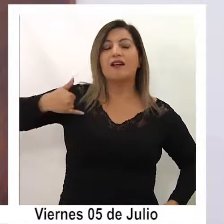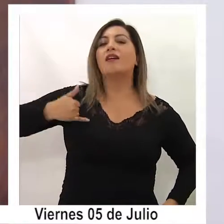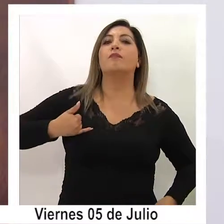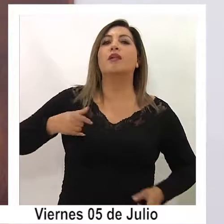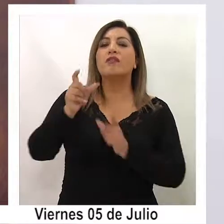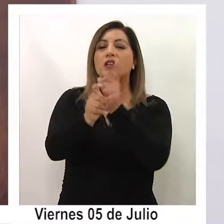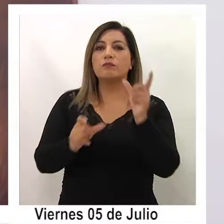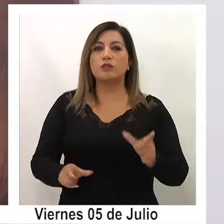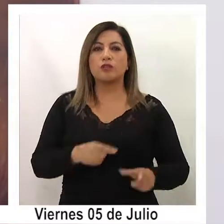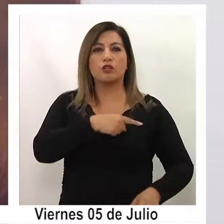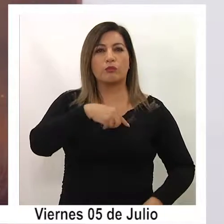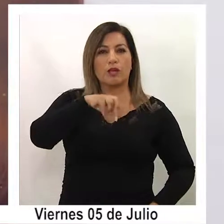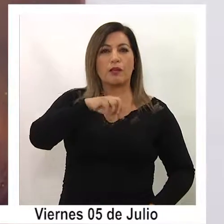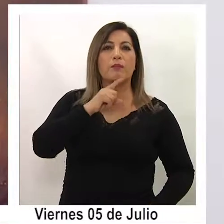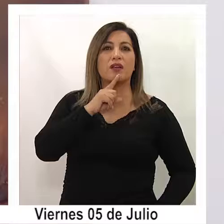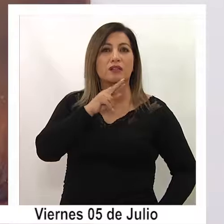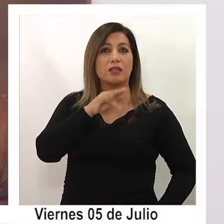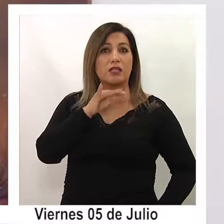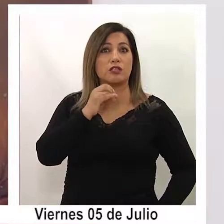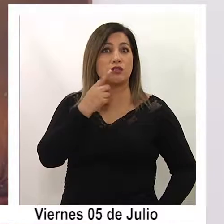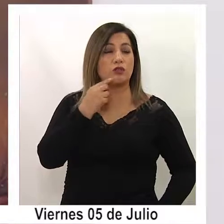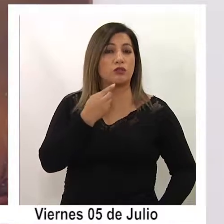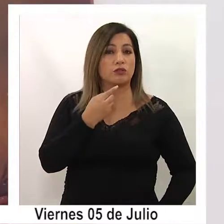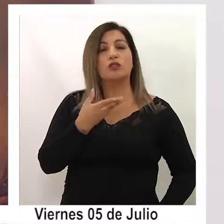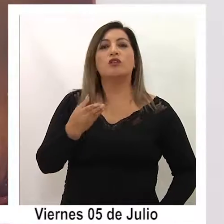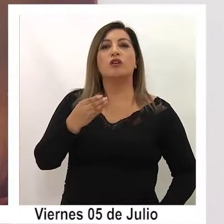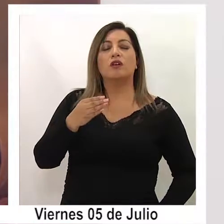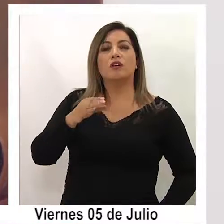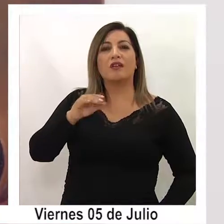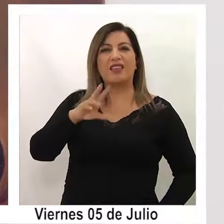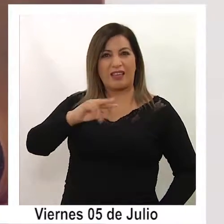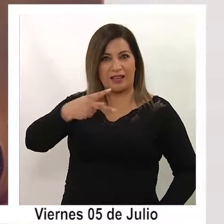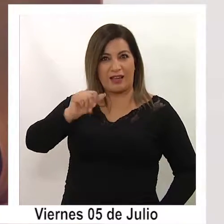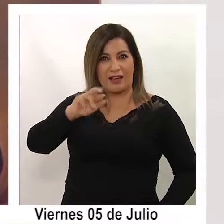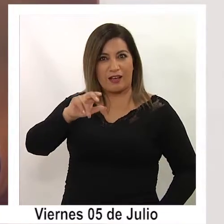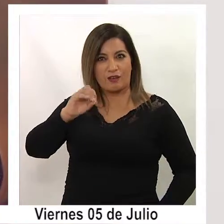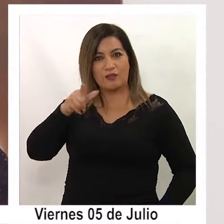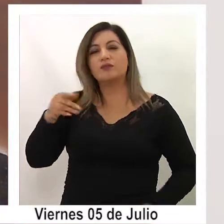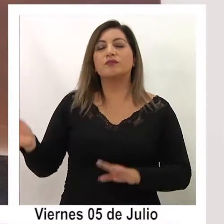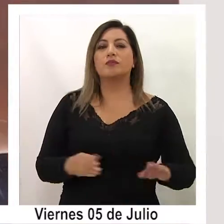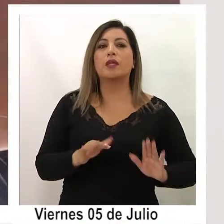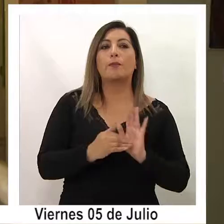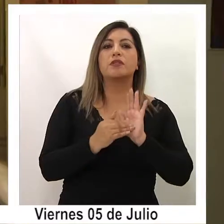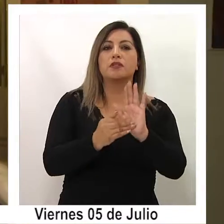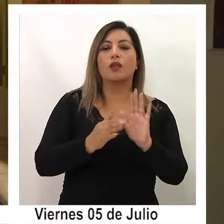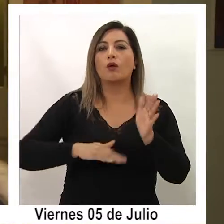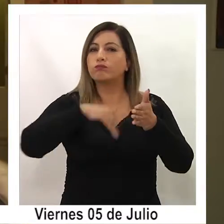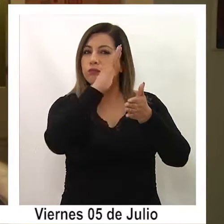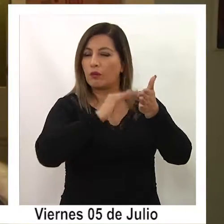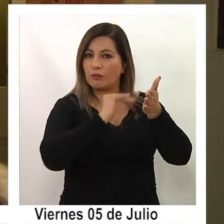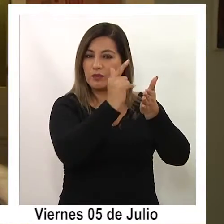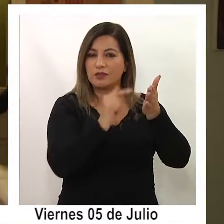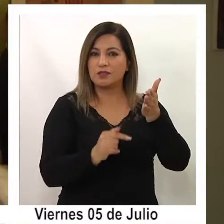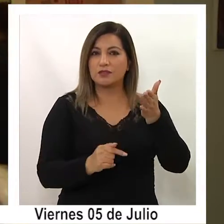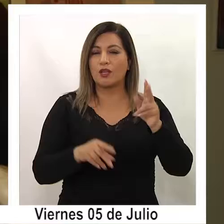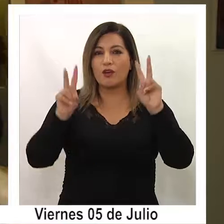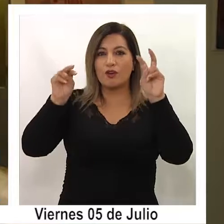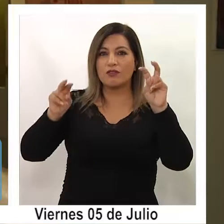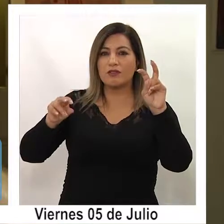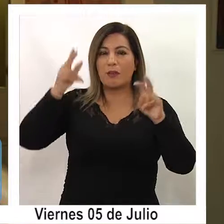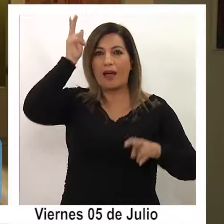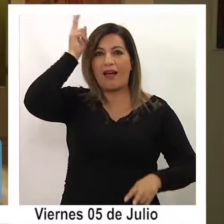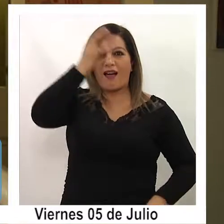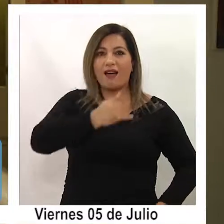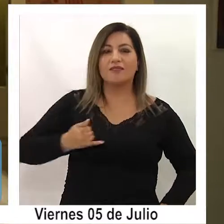los artistas Patricio Valdés y Harold Ríos. Estamos presentando una muestra pictórica con temática